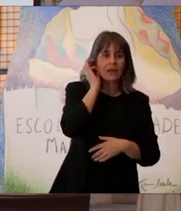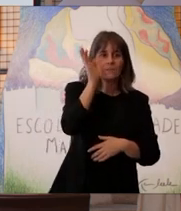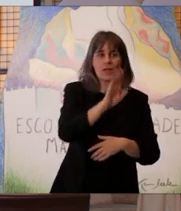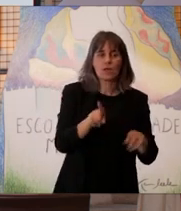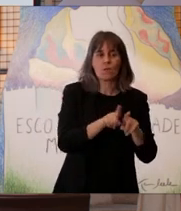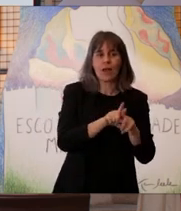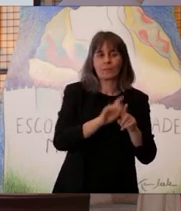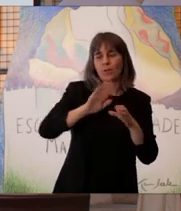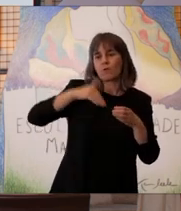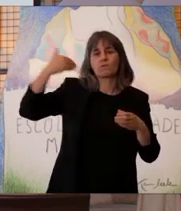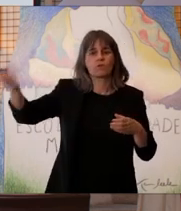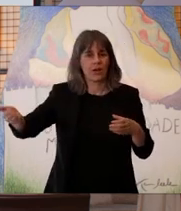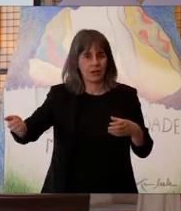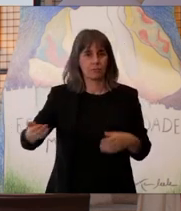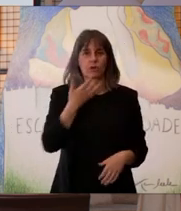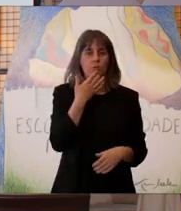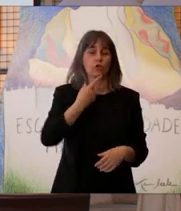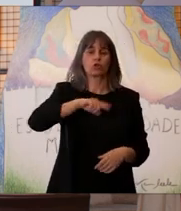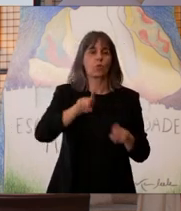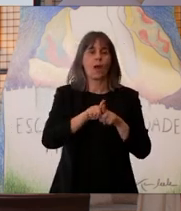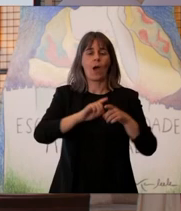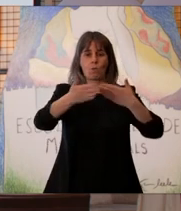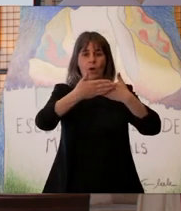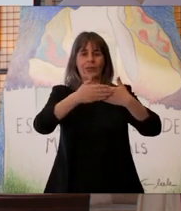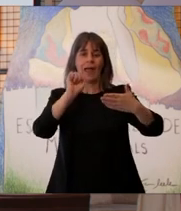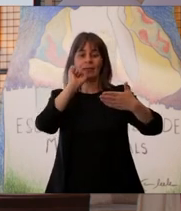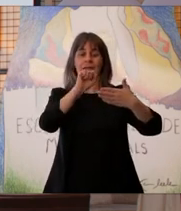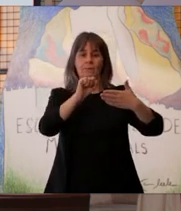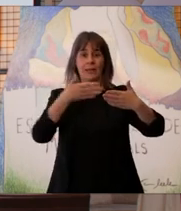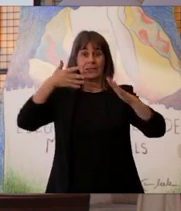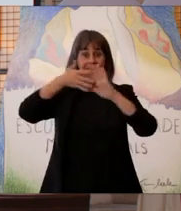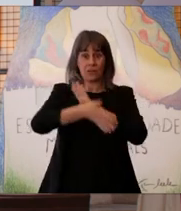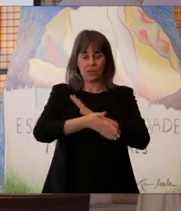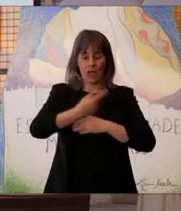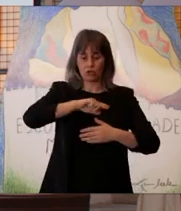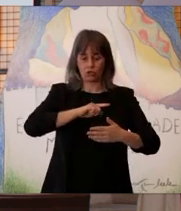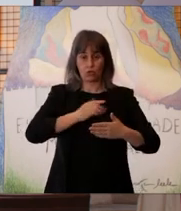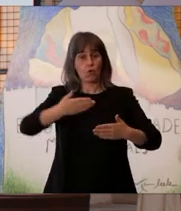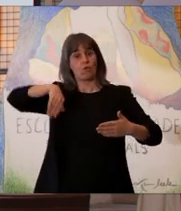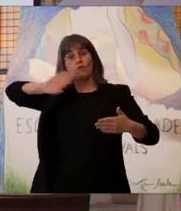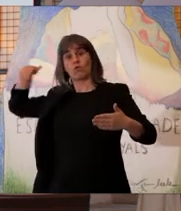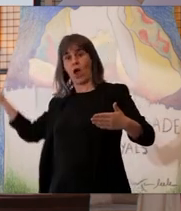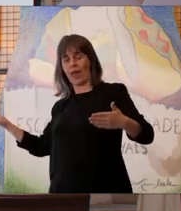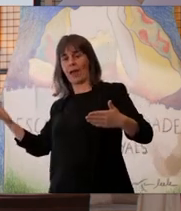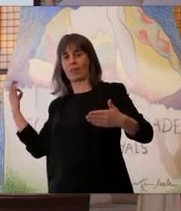exterioridad Llamar a la puerta es como asumir que no es nuestro